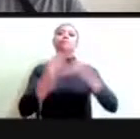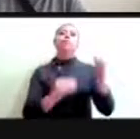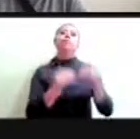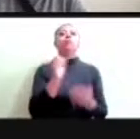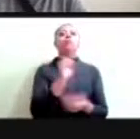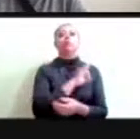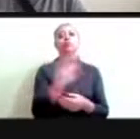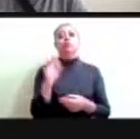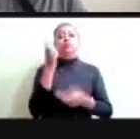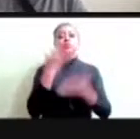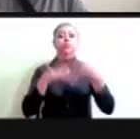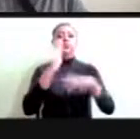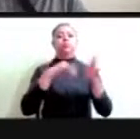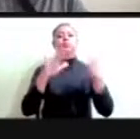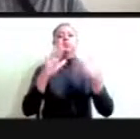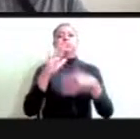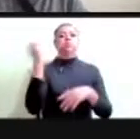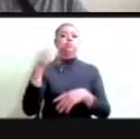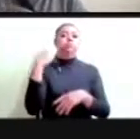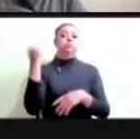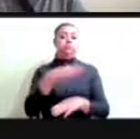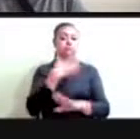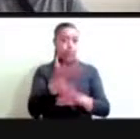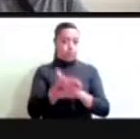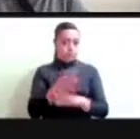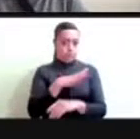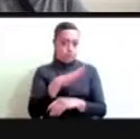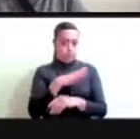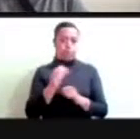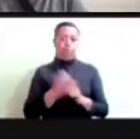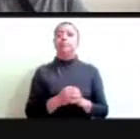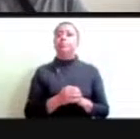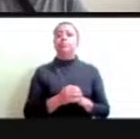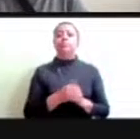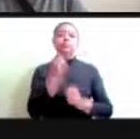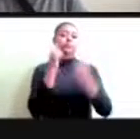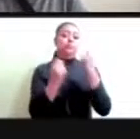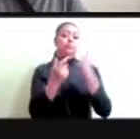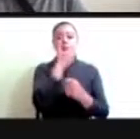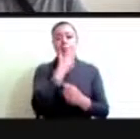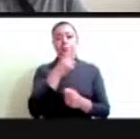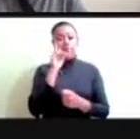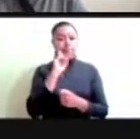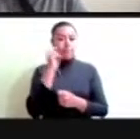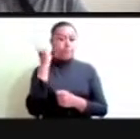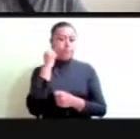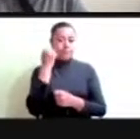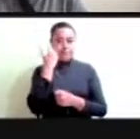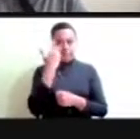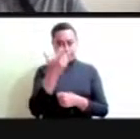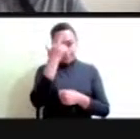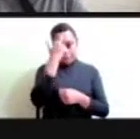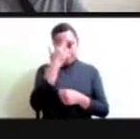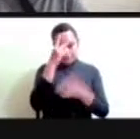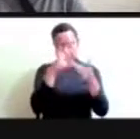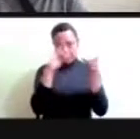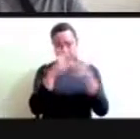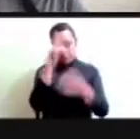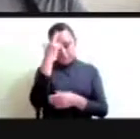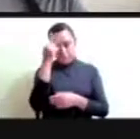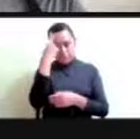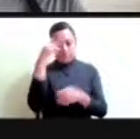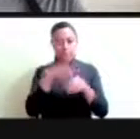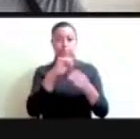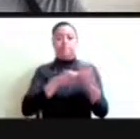contra. ¿Alguna o algún diputado desea razonar su voto? Se solicitará a la Secretaría recoger la votación